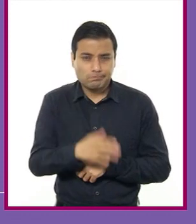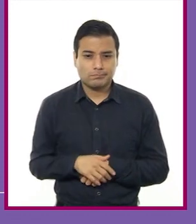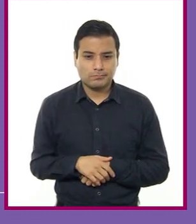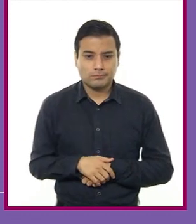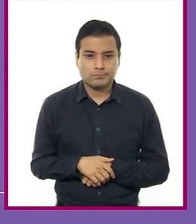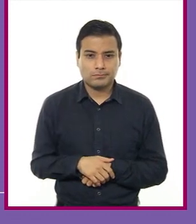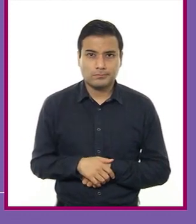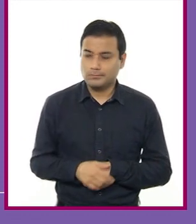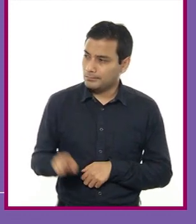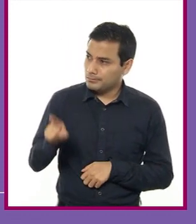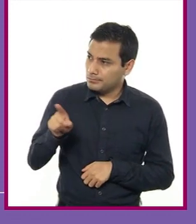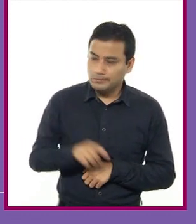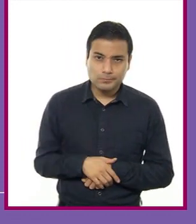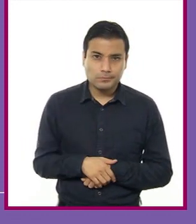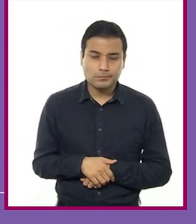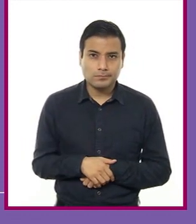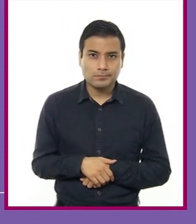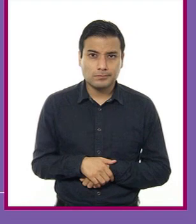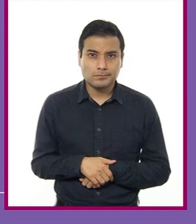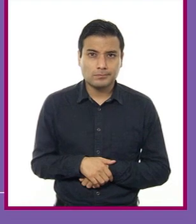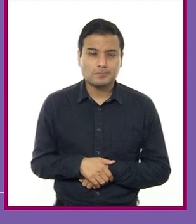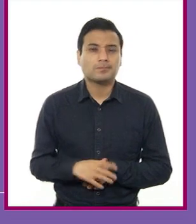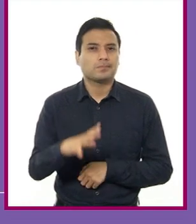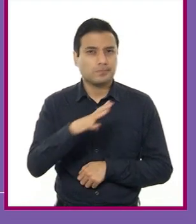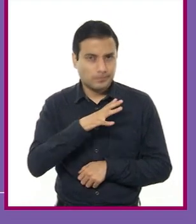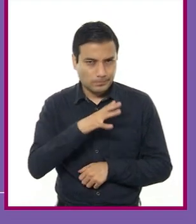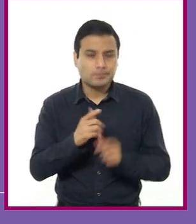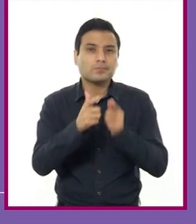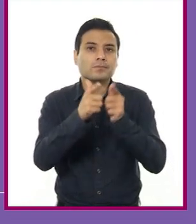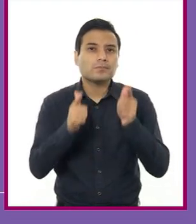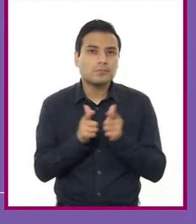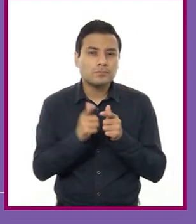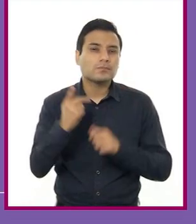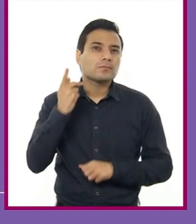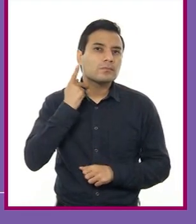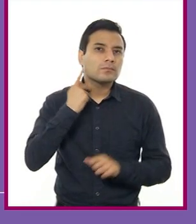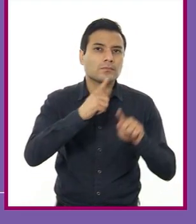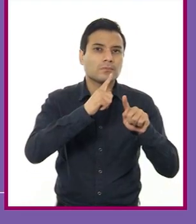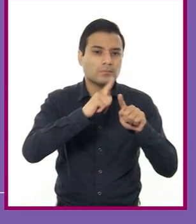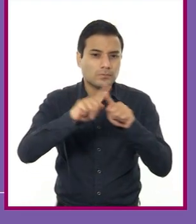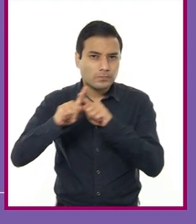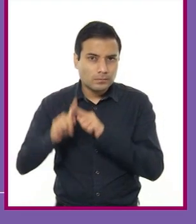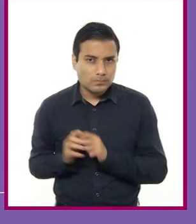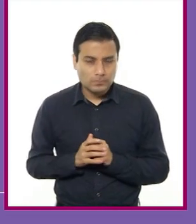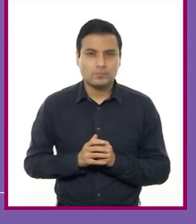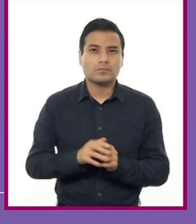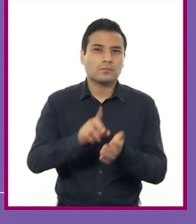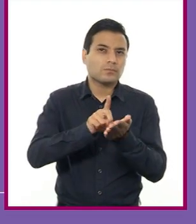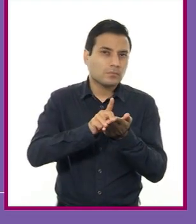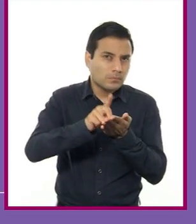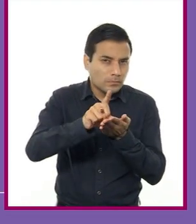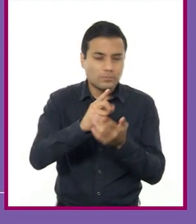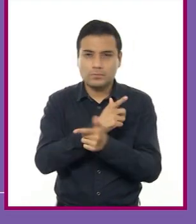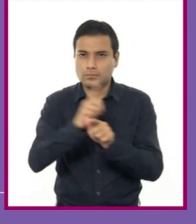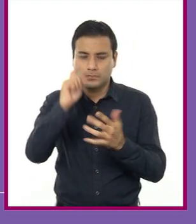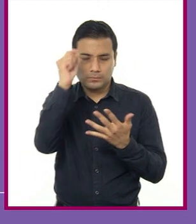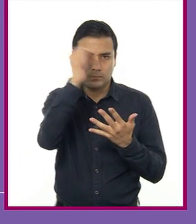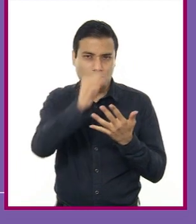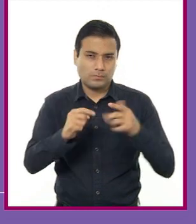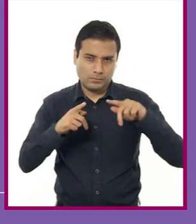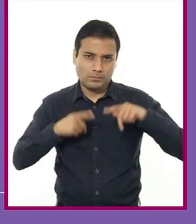Multipartidismo, que se refiere a la posibilidad de existencia de diversos partidos políticos y garantía de los derechos y las libertades de las